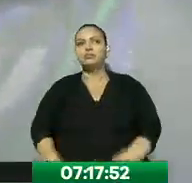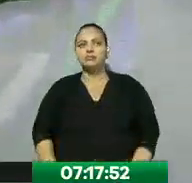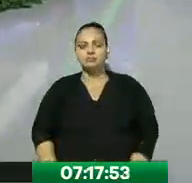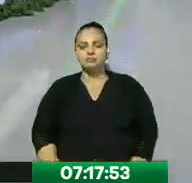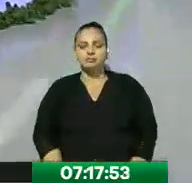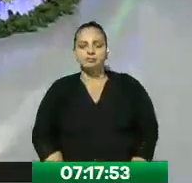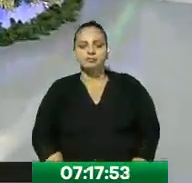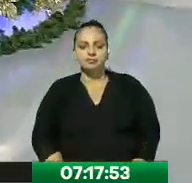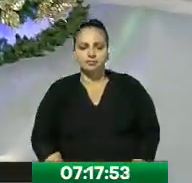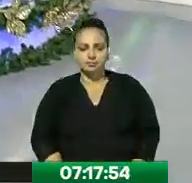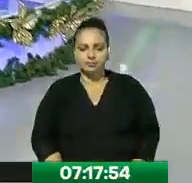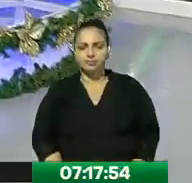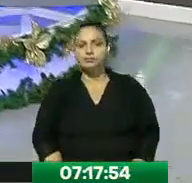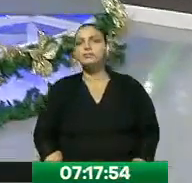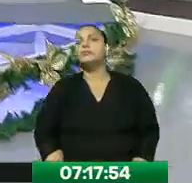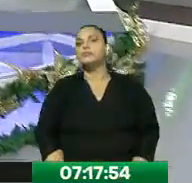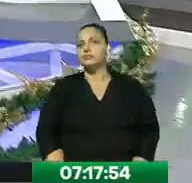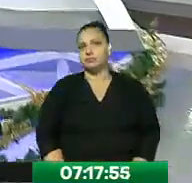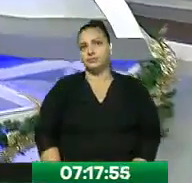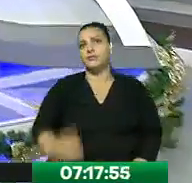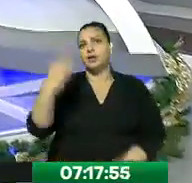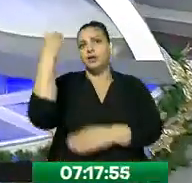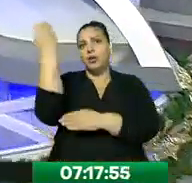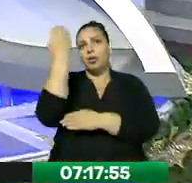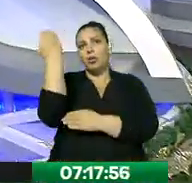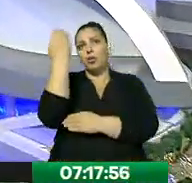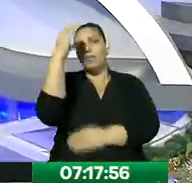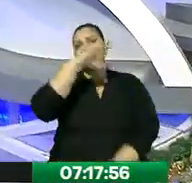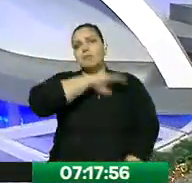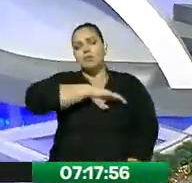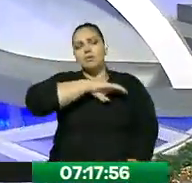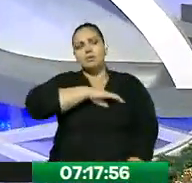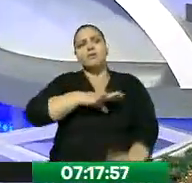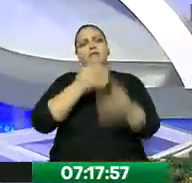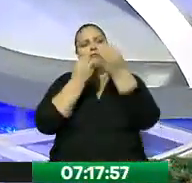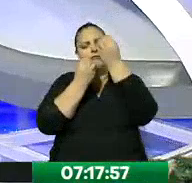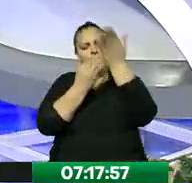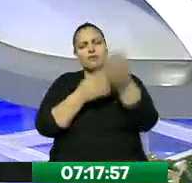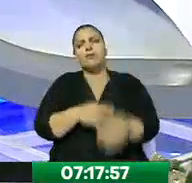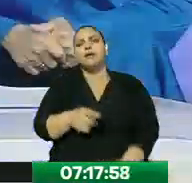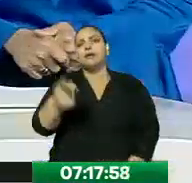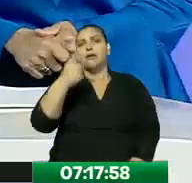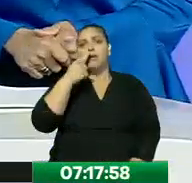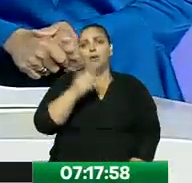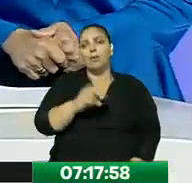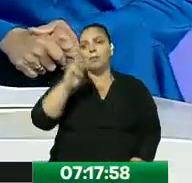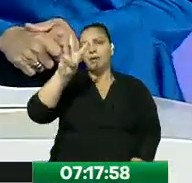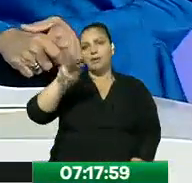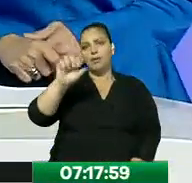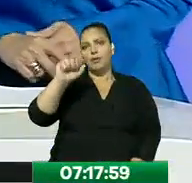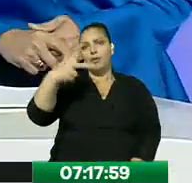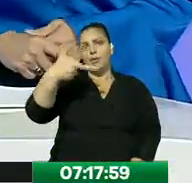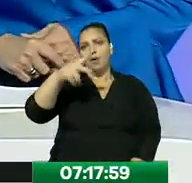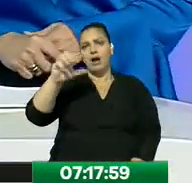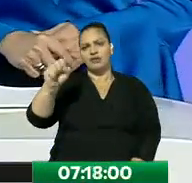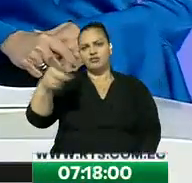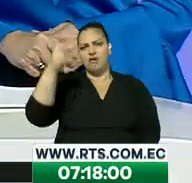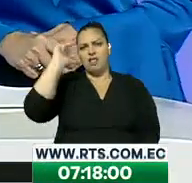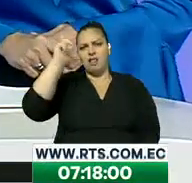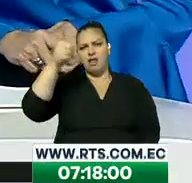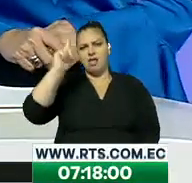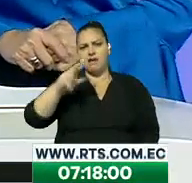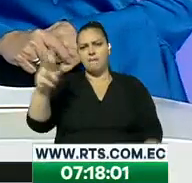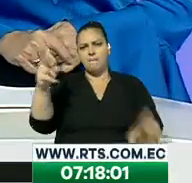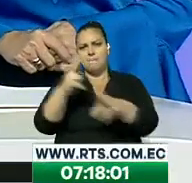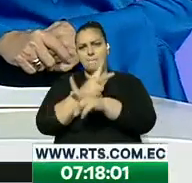Y tras la confirmación de la muerte de Walter Patricio Arizala, alias Guacho, familiares del equipo periodístico de Diario